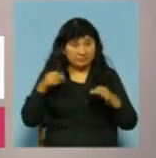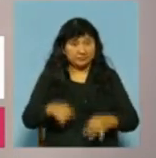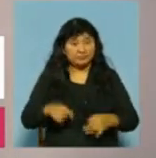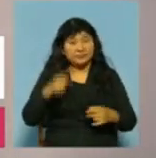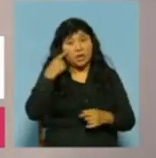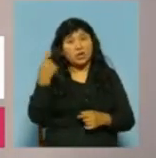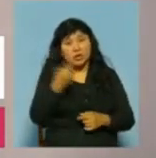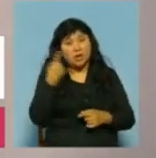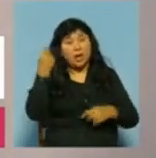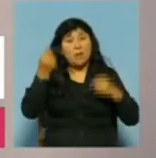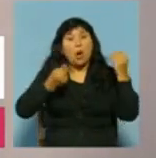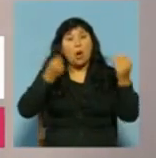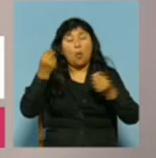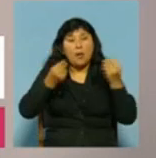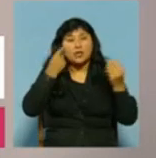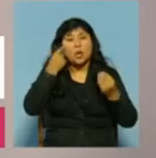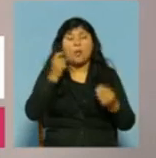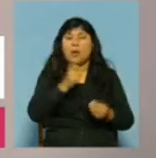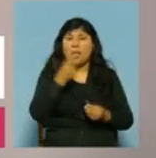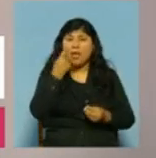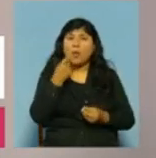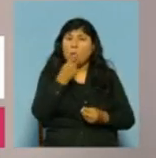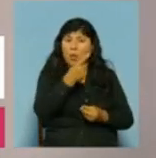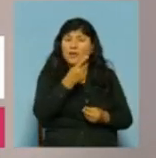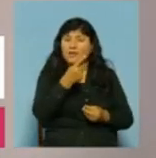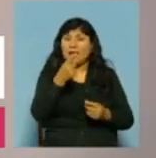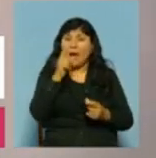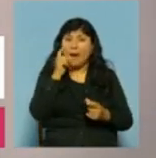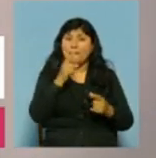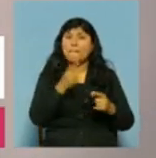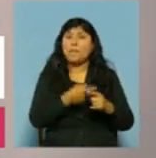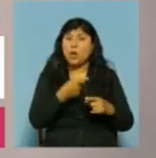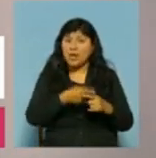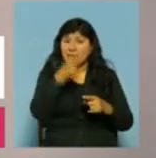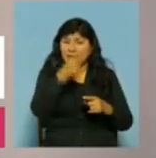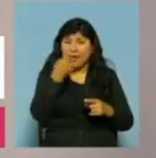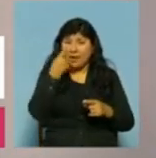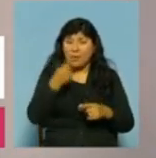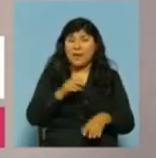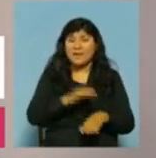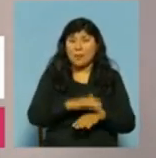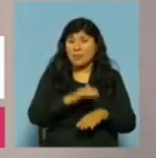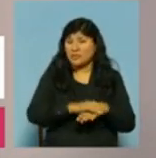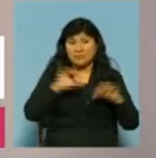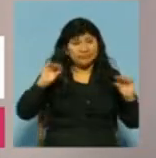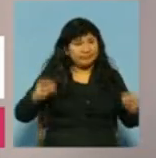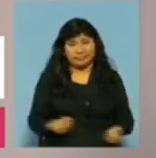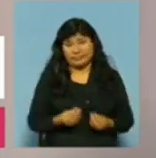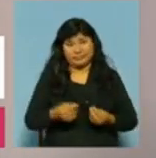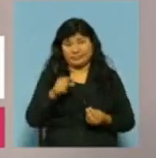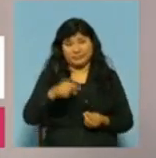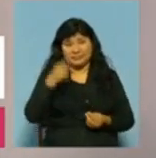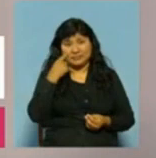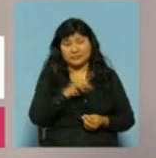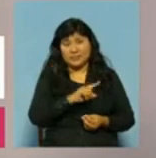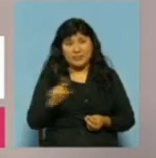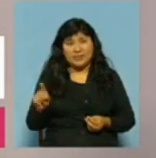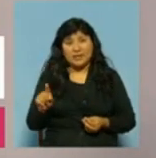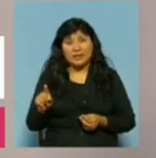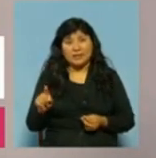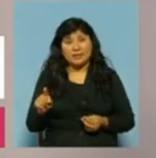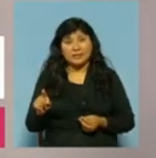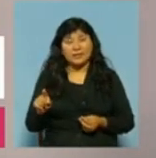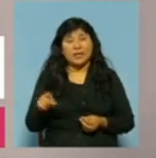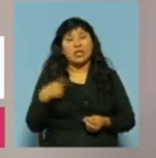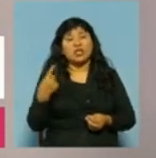por un modelo de brecha política y responsable que plantea la clase política en la cual nosotros lo que decimos es que